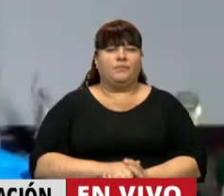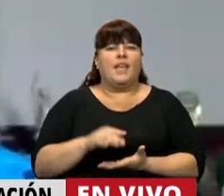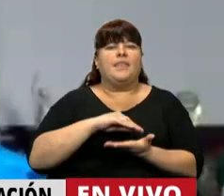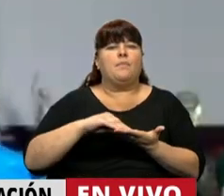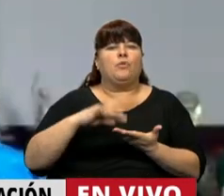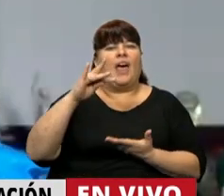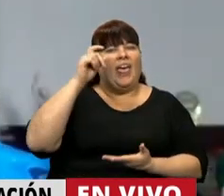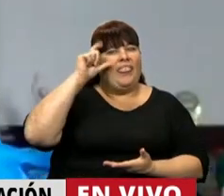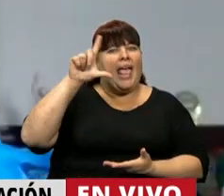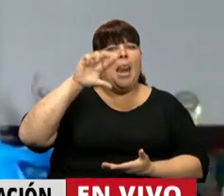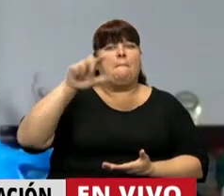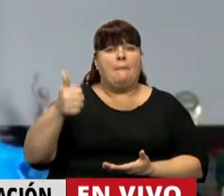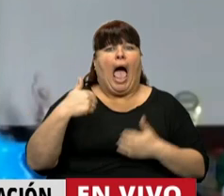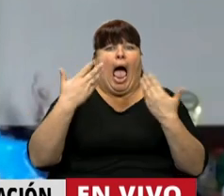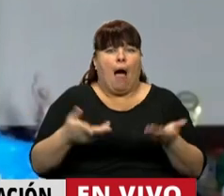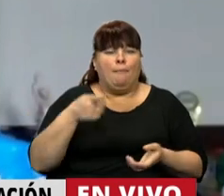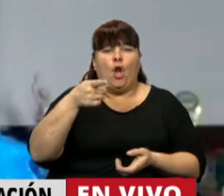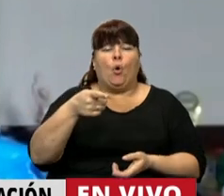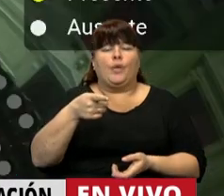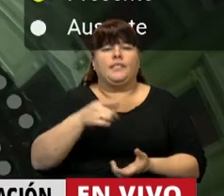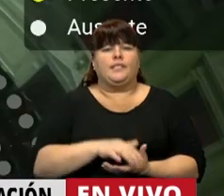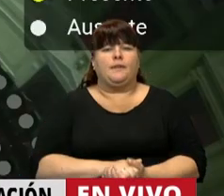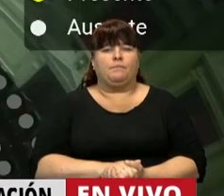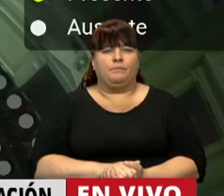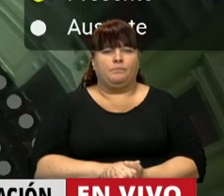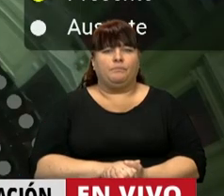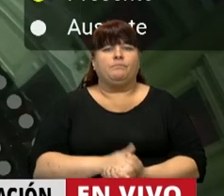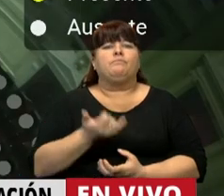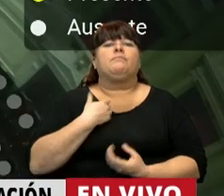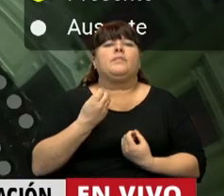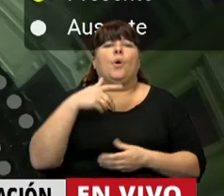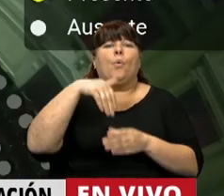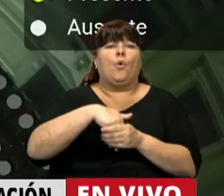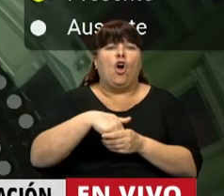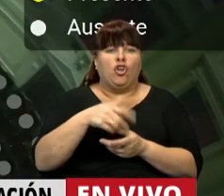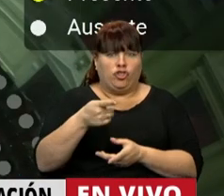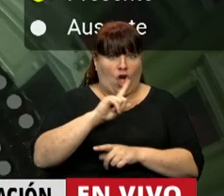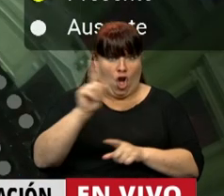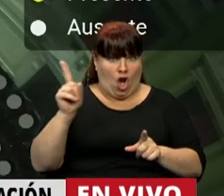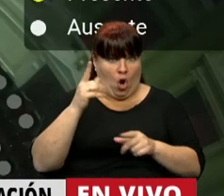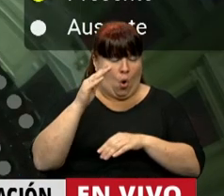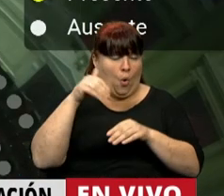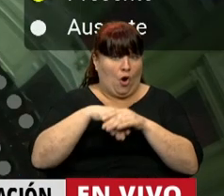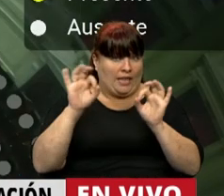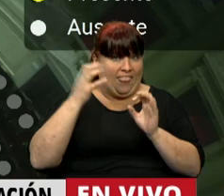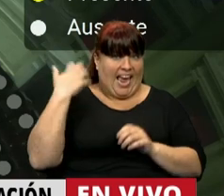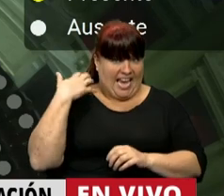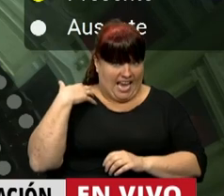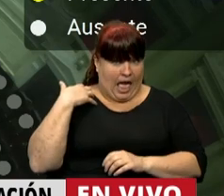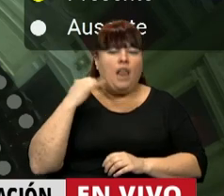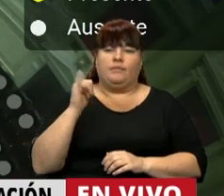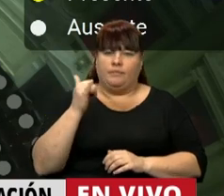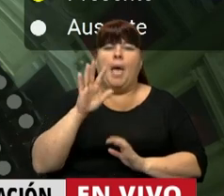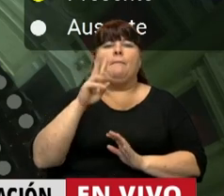Diputada del PLA, aproveche para marcar el sentido de su voto, que es abstención en general. Sí.